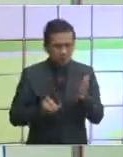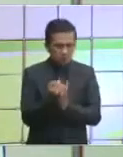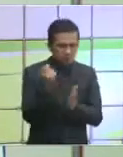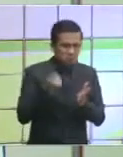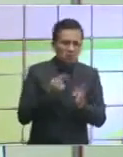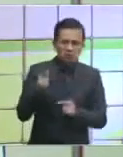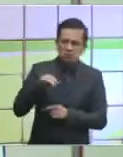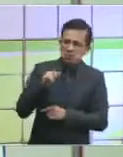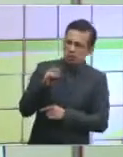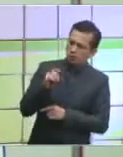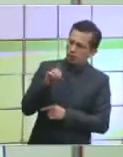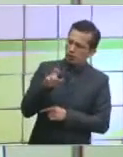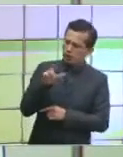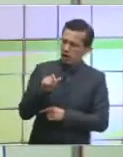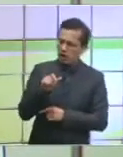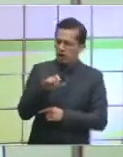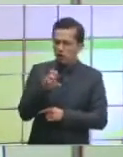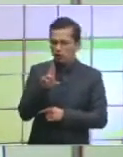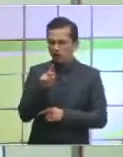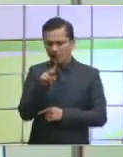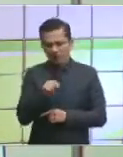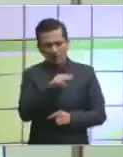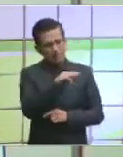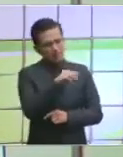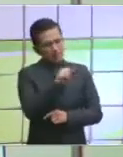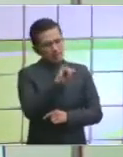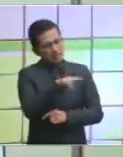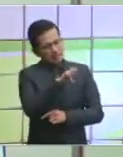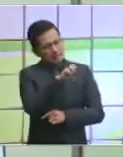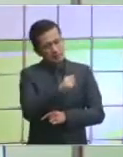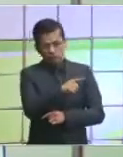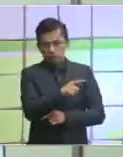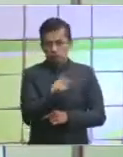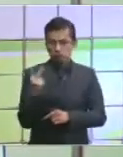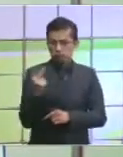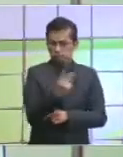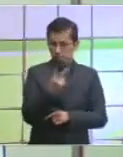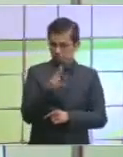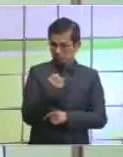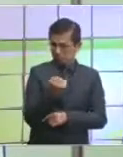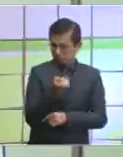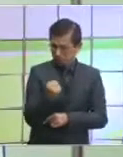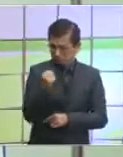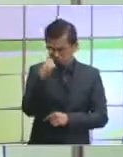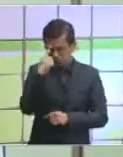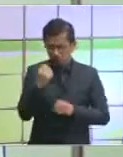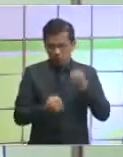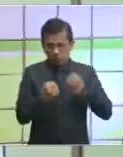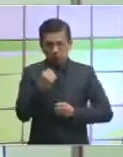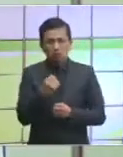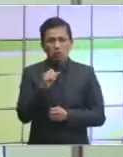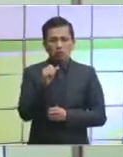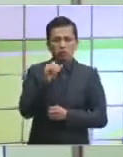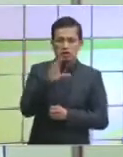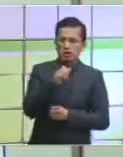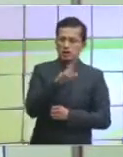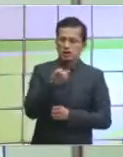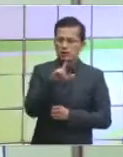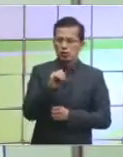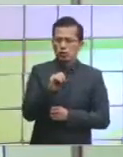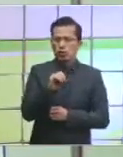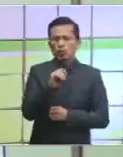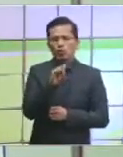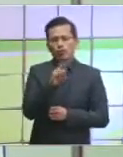donde eduardo garcía máynez en fin los juristas más con otros de nuestro tiempo se dedicaban don antonio carrillo flores etcétera